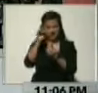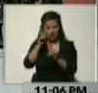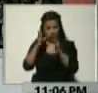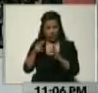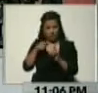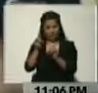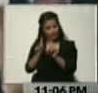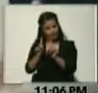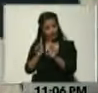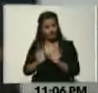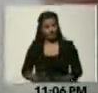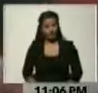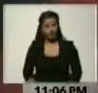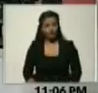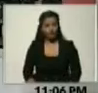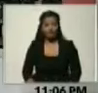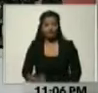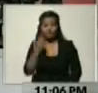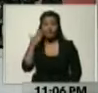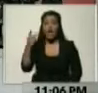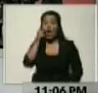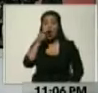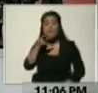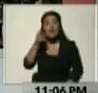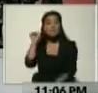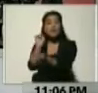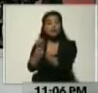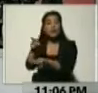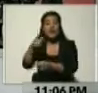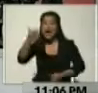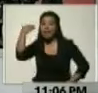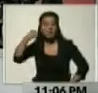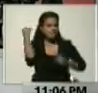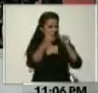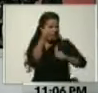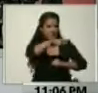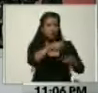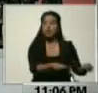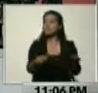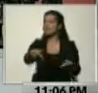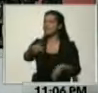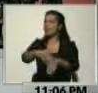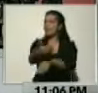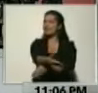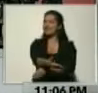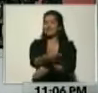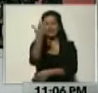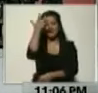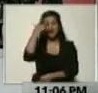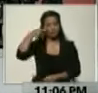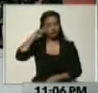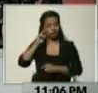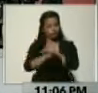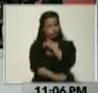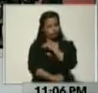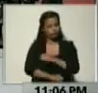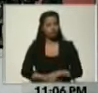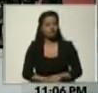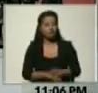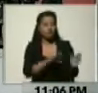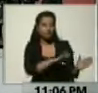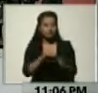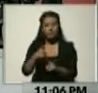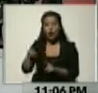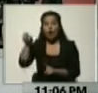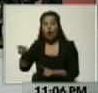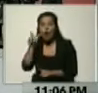Falso positivo, detenido por falso positivo, por asesinar gente. Pues. El Patriota cuenta, todo nos informa. El diputado Timoteo Zambrano, quien forma parte